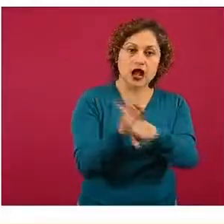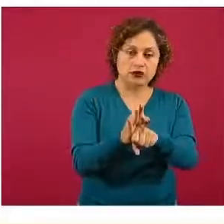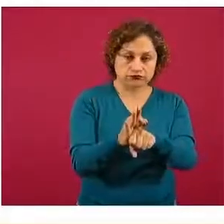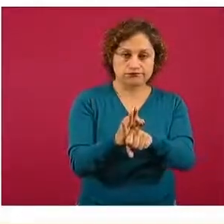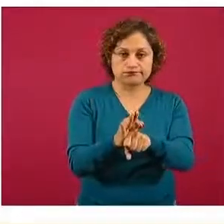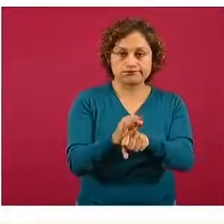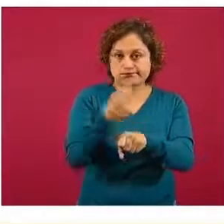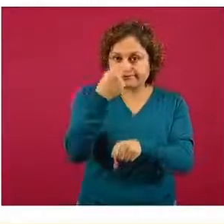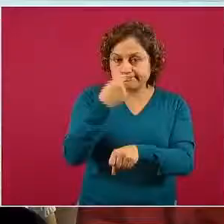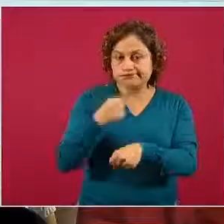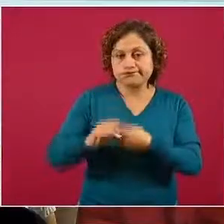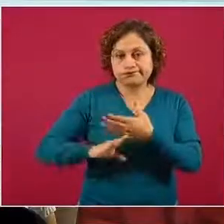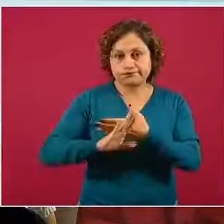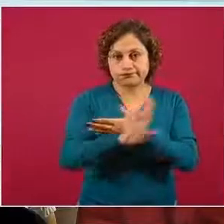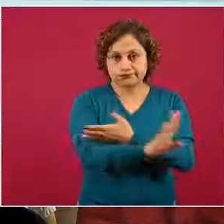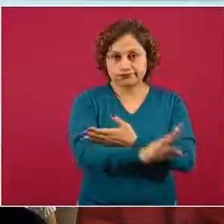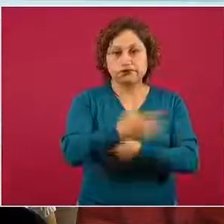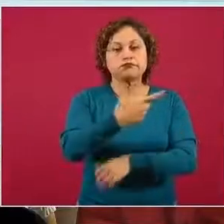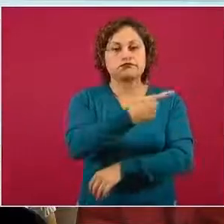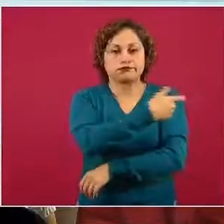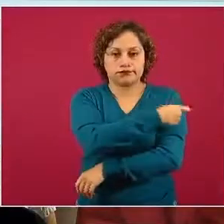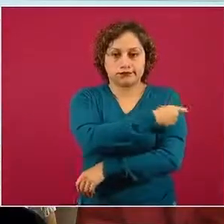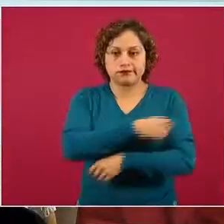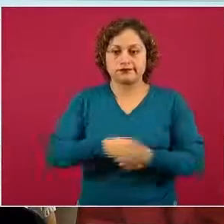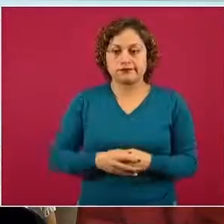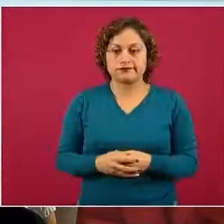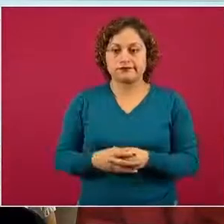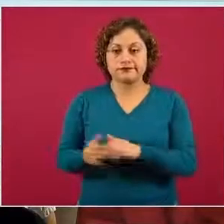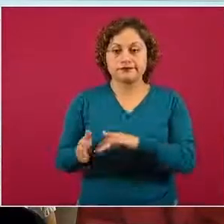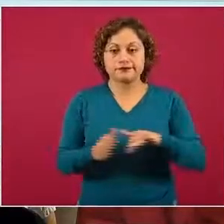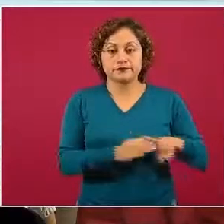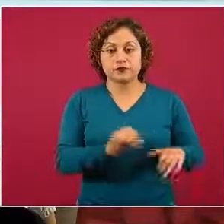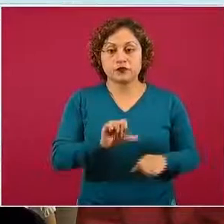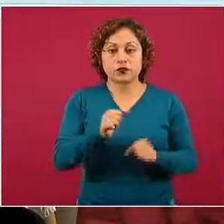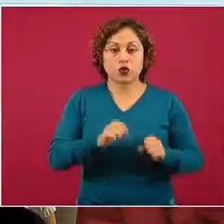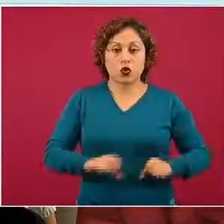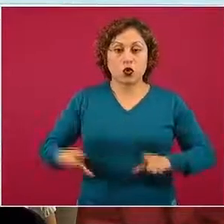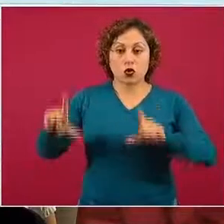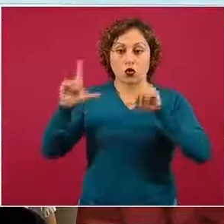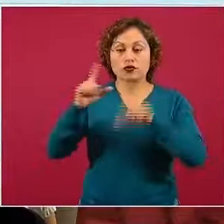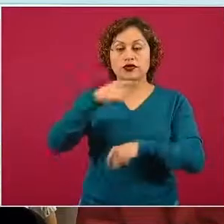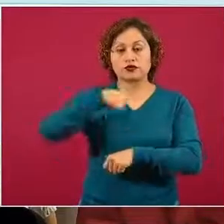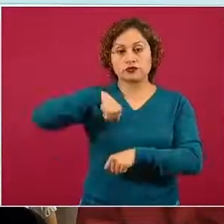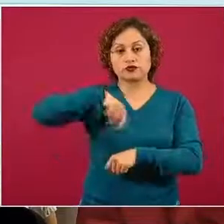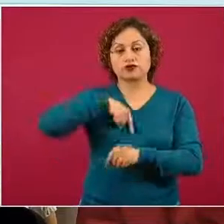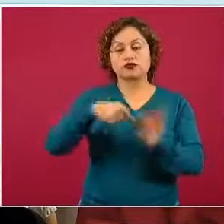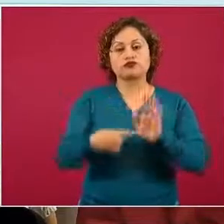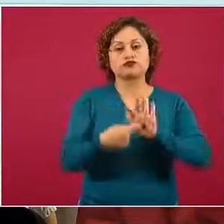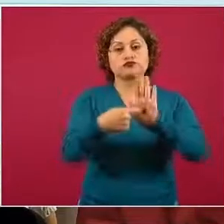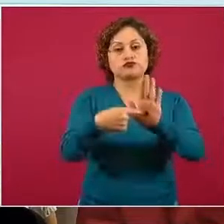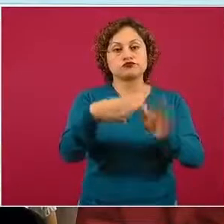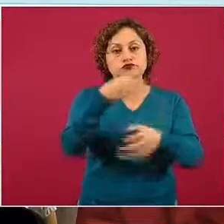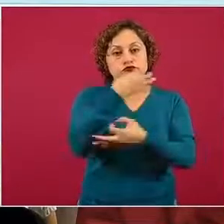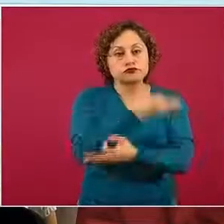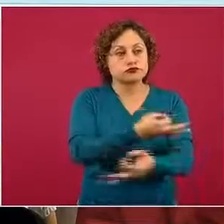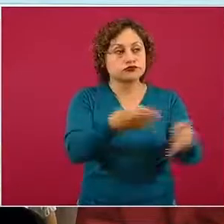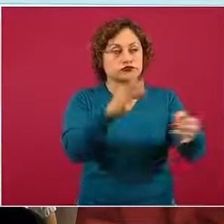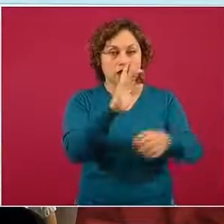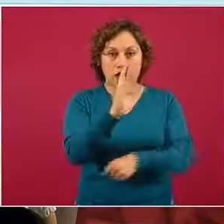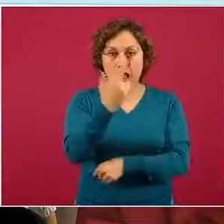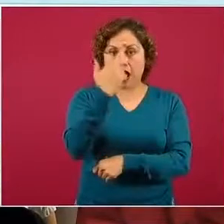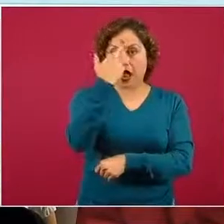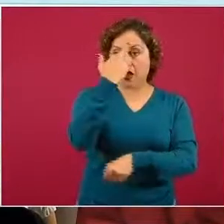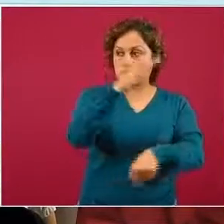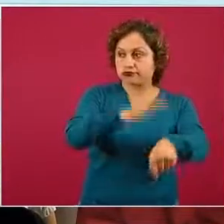de la influenza. En la siguiente diapositiva aprovechamos siempre todas las semanas para recordarle a la población que